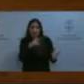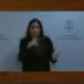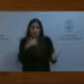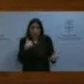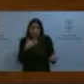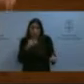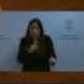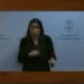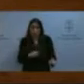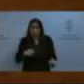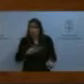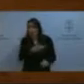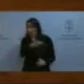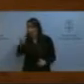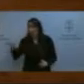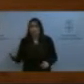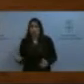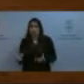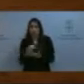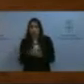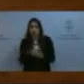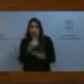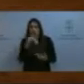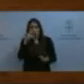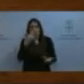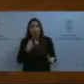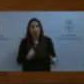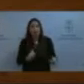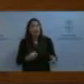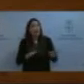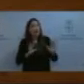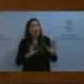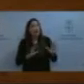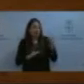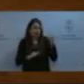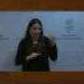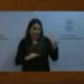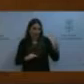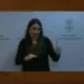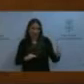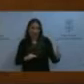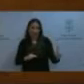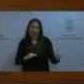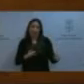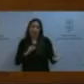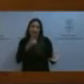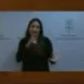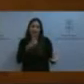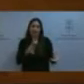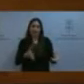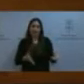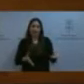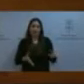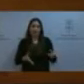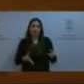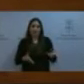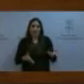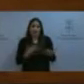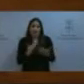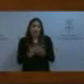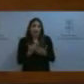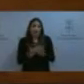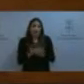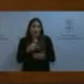y es la de todos los que estamos aquí. Pero entiendan que también sería desvirtuar esta proposición que